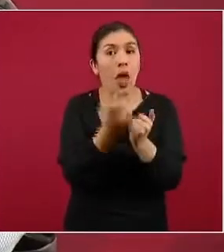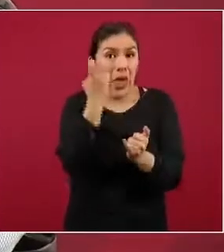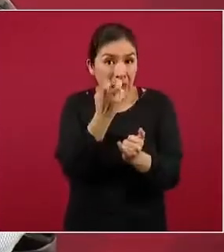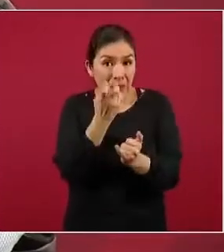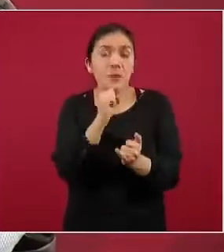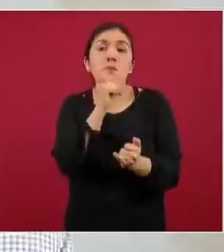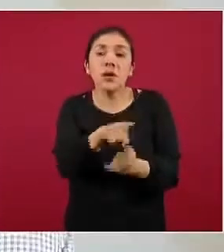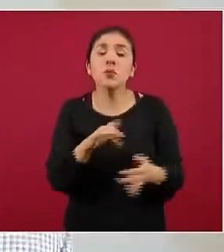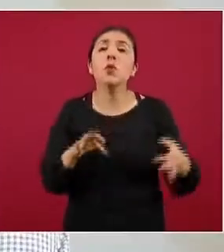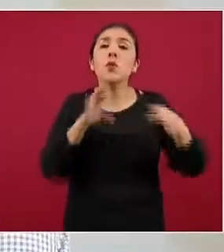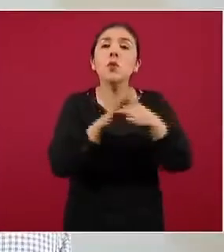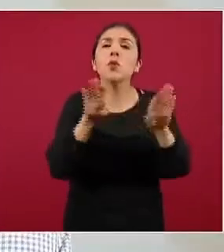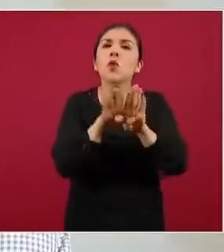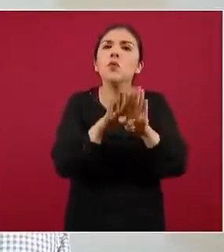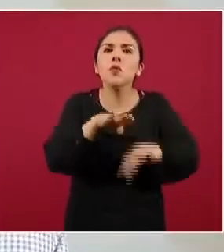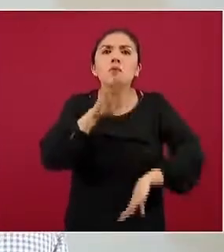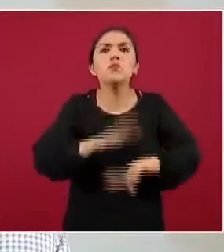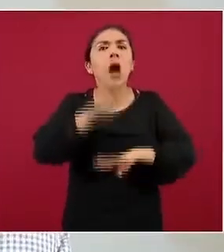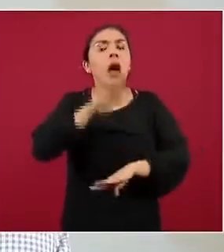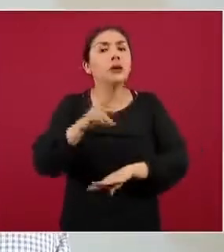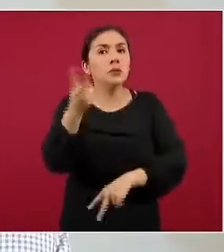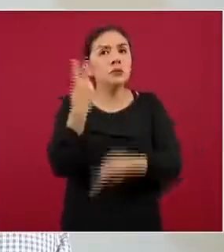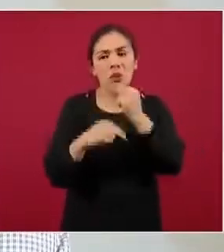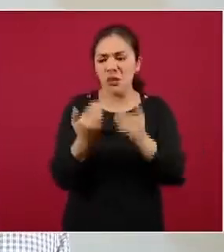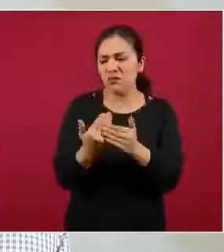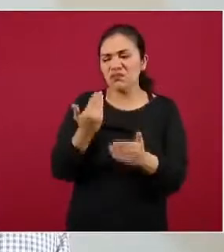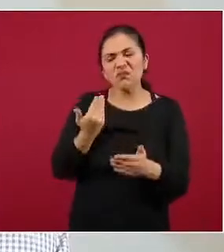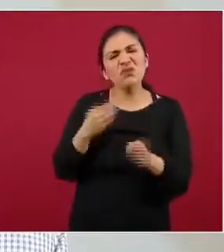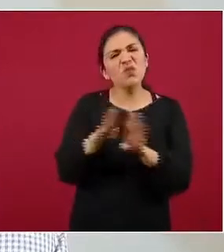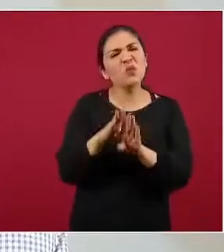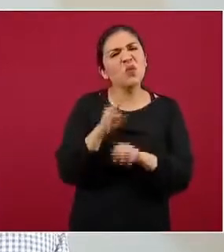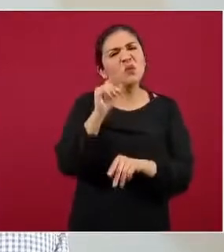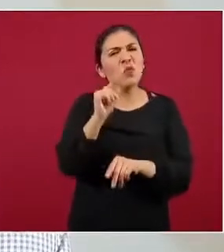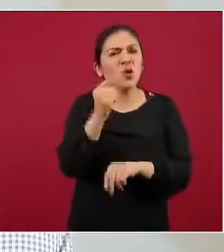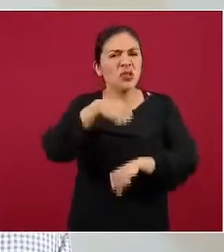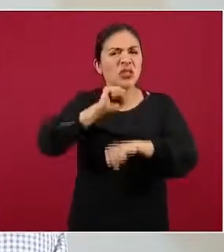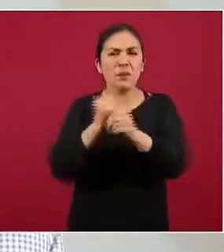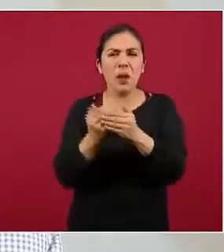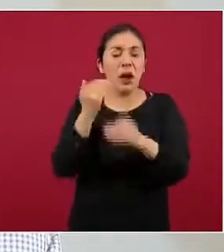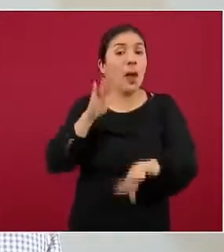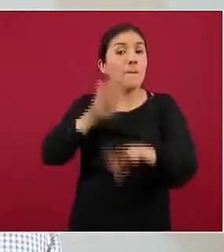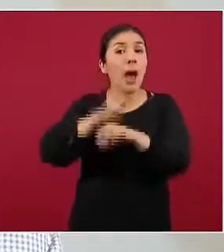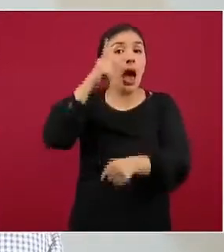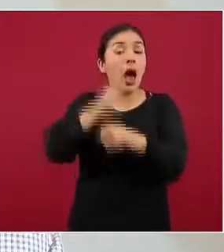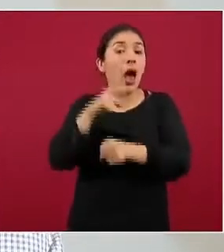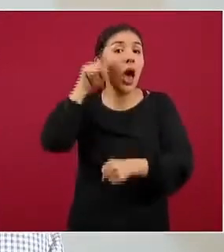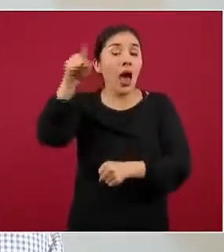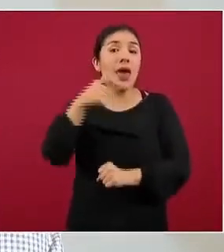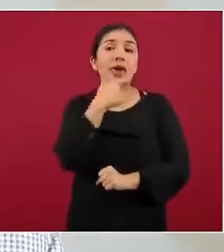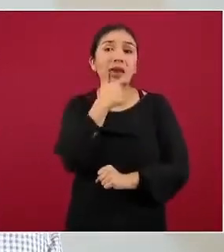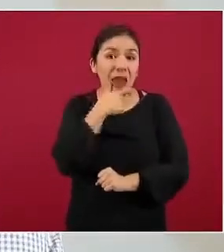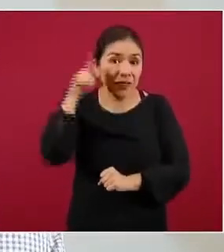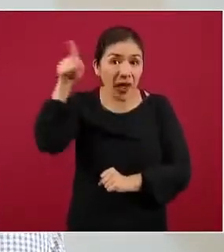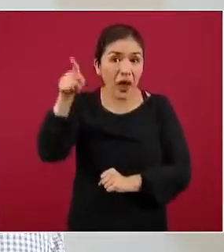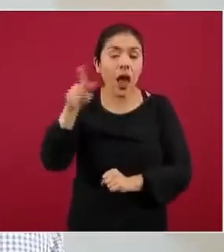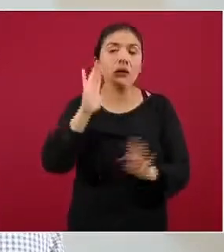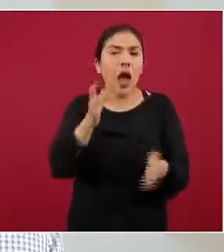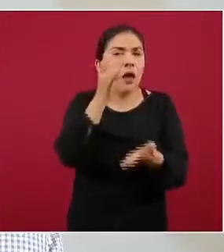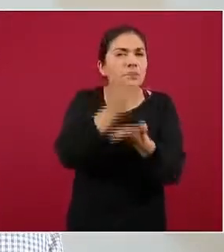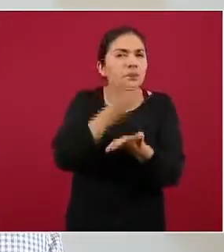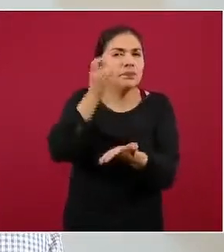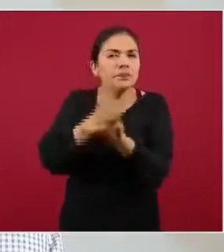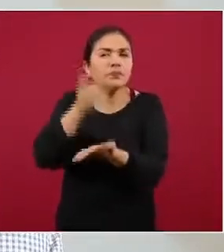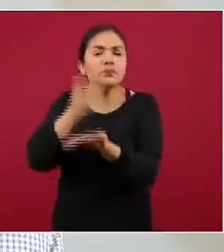estuvo asociada a un incremento que se vio en las últimas semanas, sobre todo en las regiones de Inglaterra en donde se